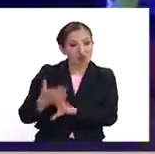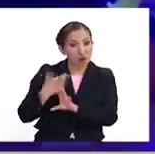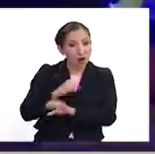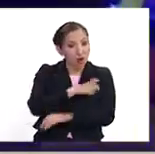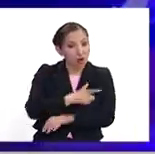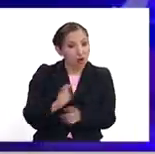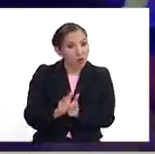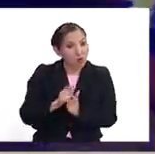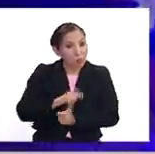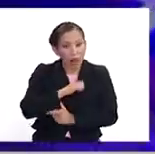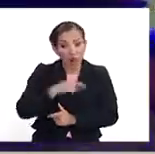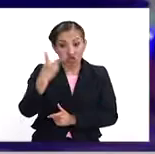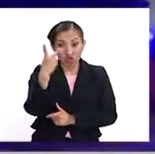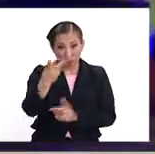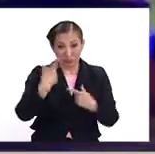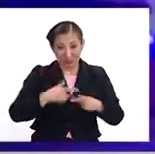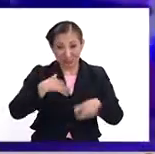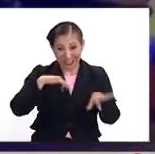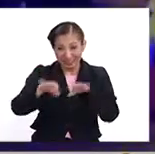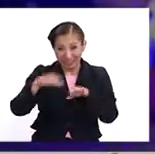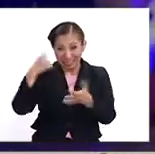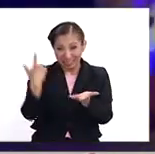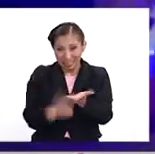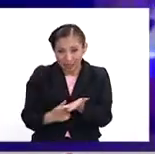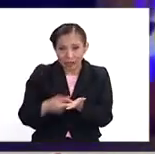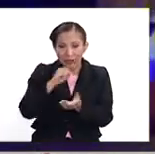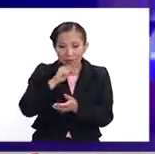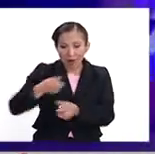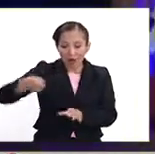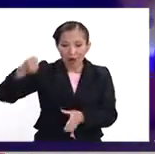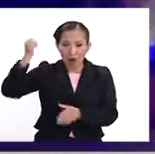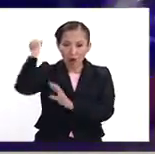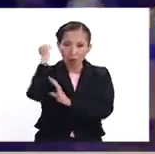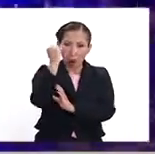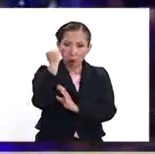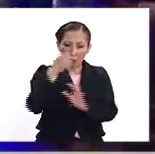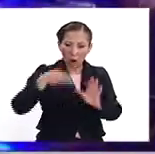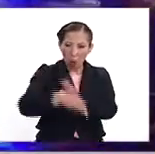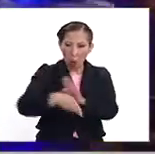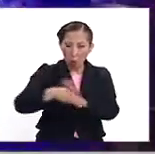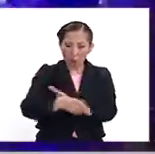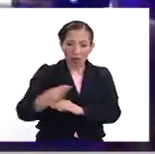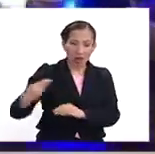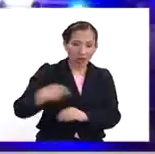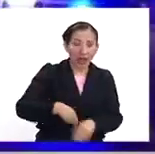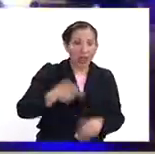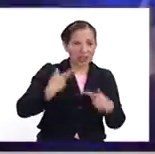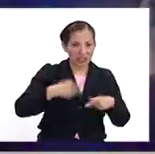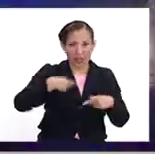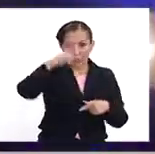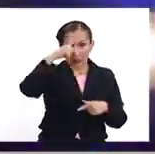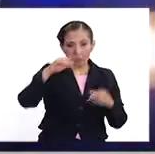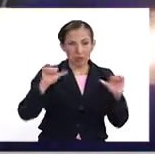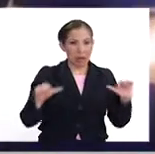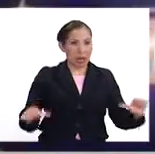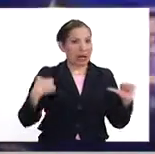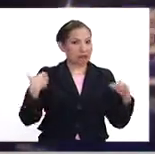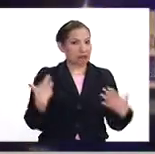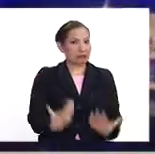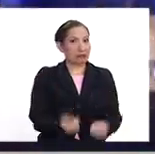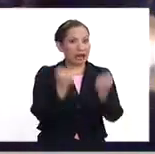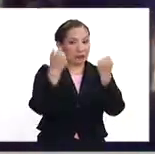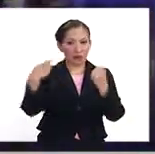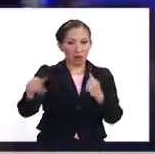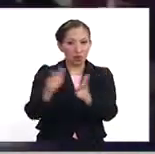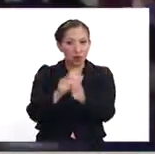terrorista, en el que 2 empleados también fueron apuñalados. Bueno, hago esta aclaración, el mexicano salió ileso y su